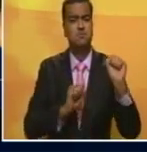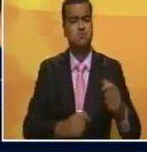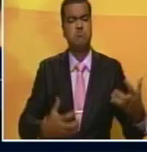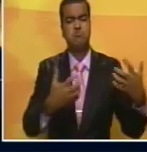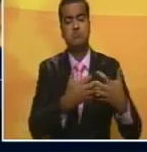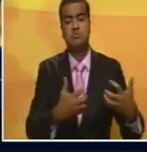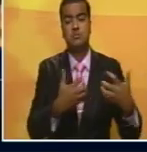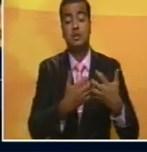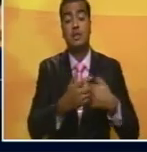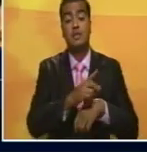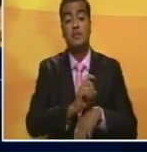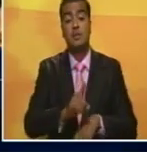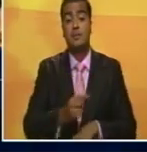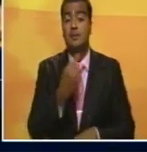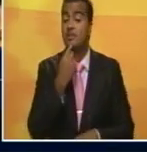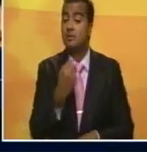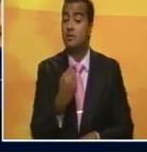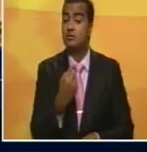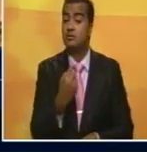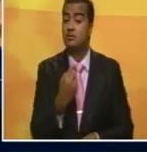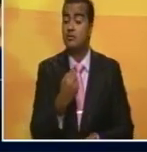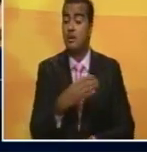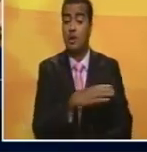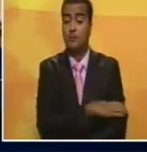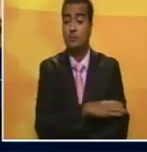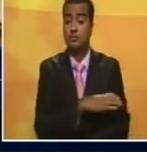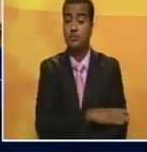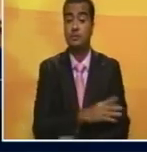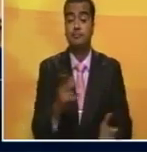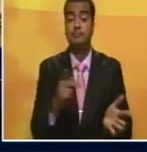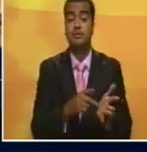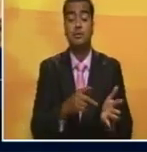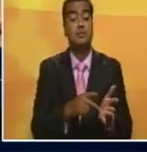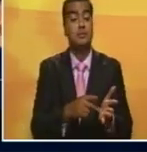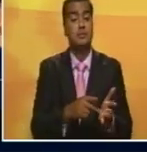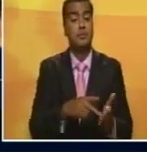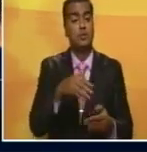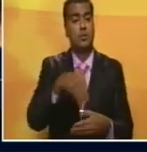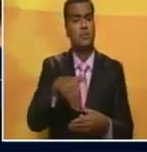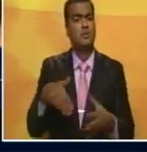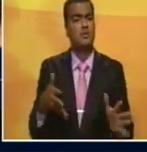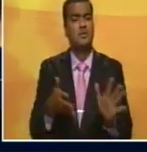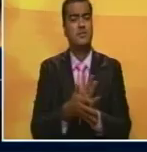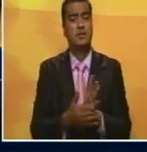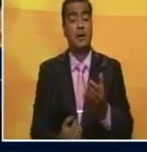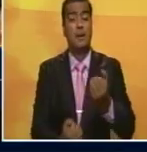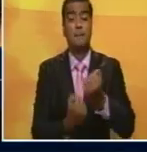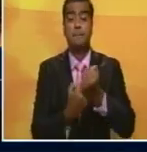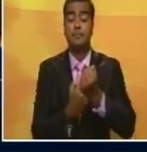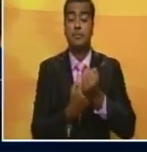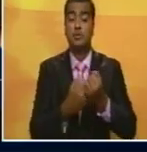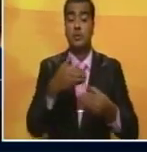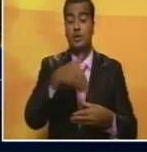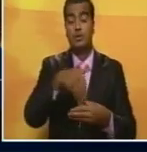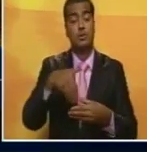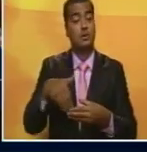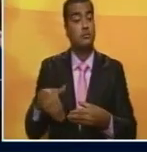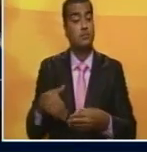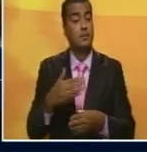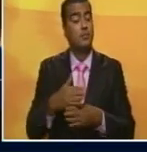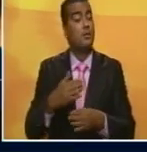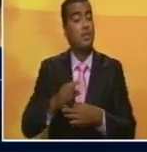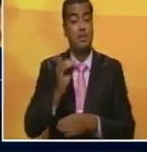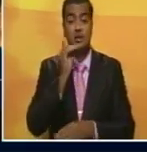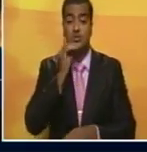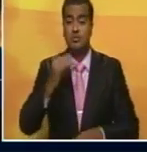violentas, al tiempo que sostuvo que el hecho de que la oposición participe en los comicios significa que respaldan al órgano electoral, pese a las